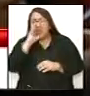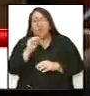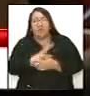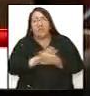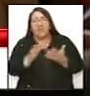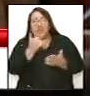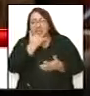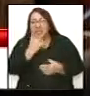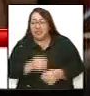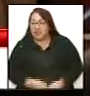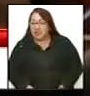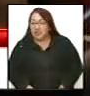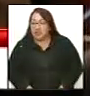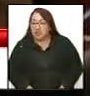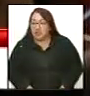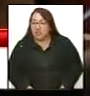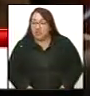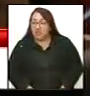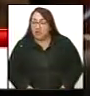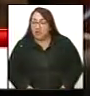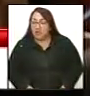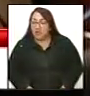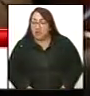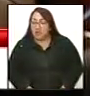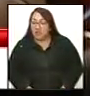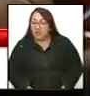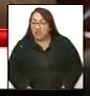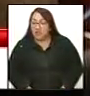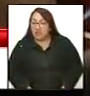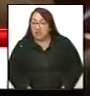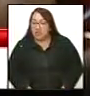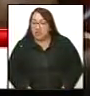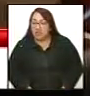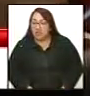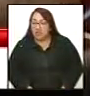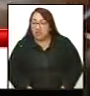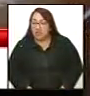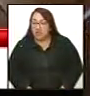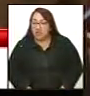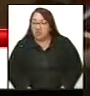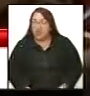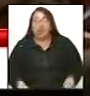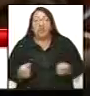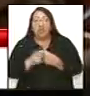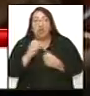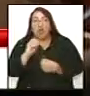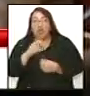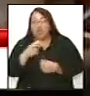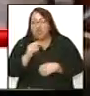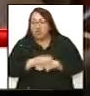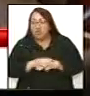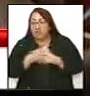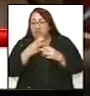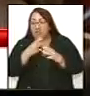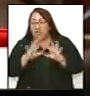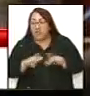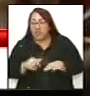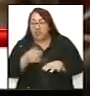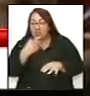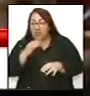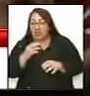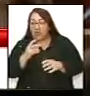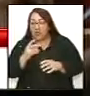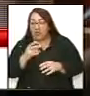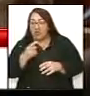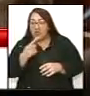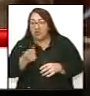nada. El congresista Ochoa está haciendo un informe concreto y expreso, inclusive está mencionando sobre los textos en inglés y ha sacado un diario